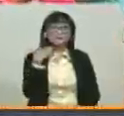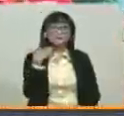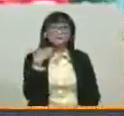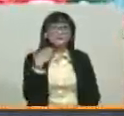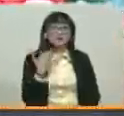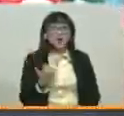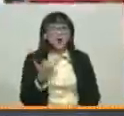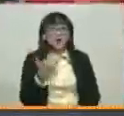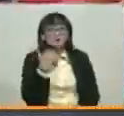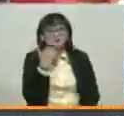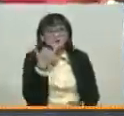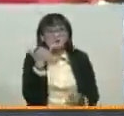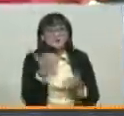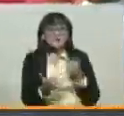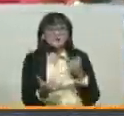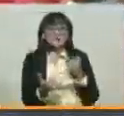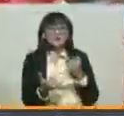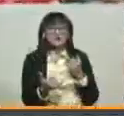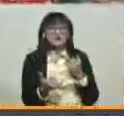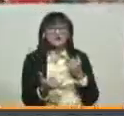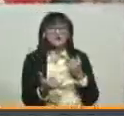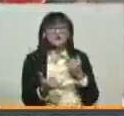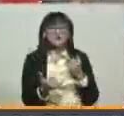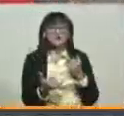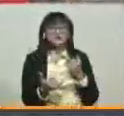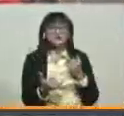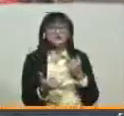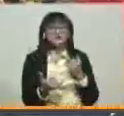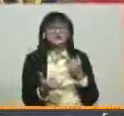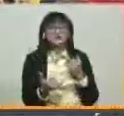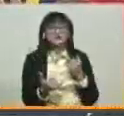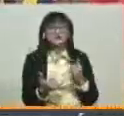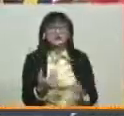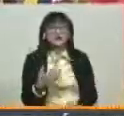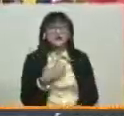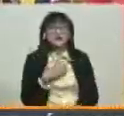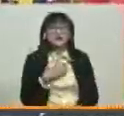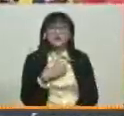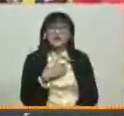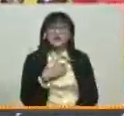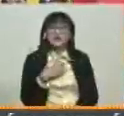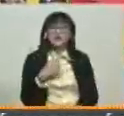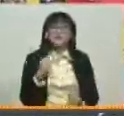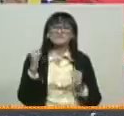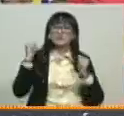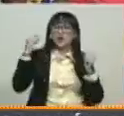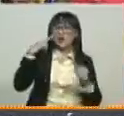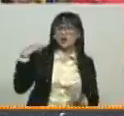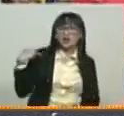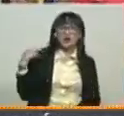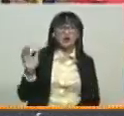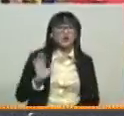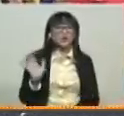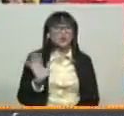Estamos en la recta final. No puede haber triunfalismo.